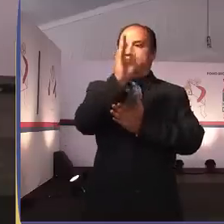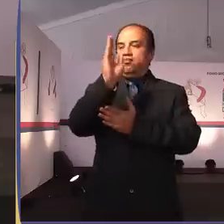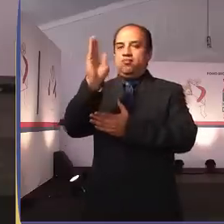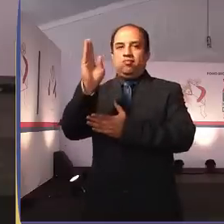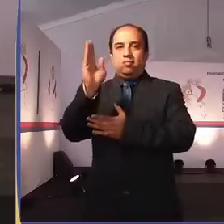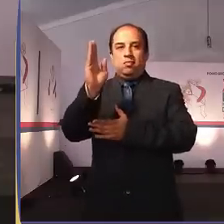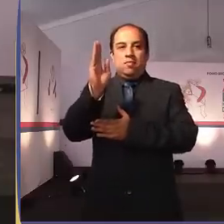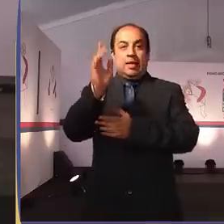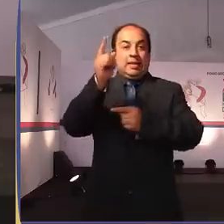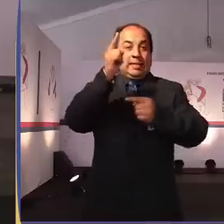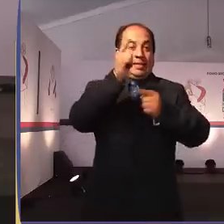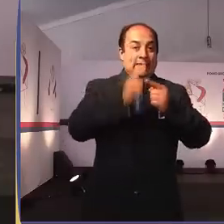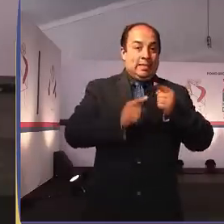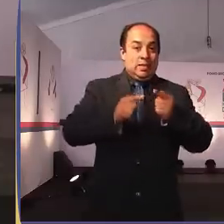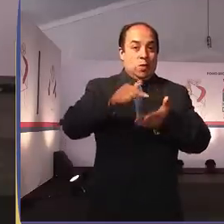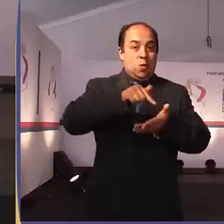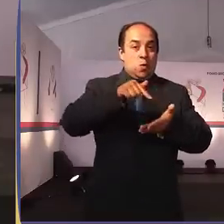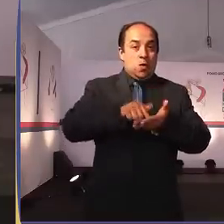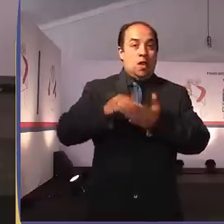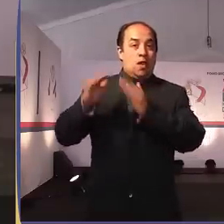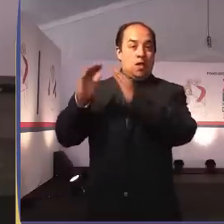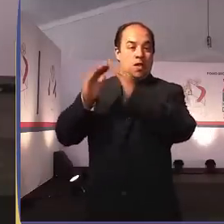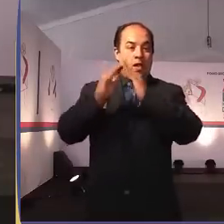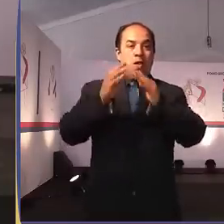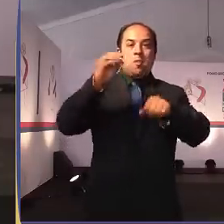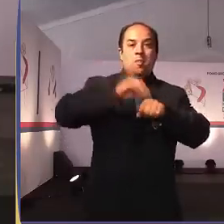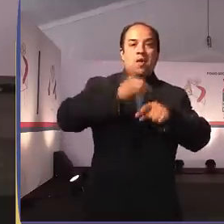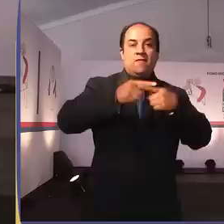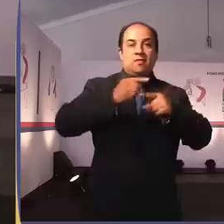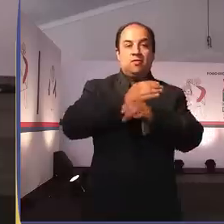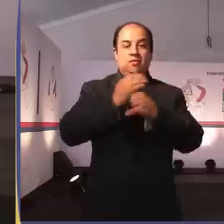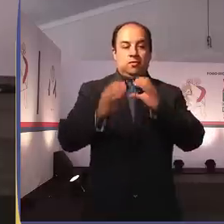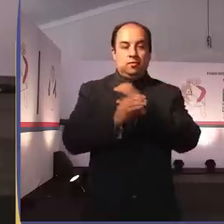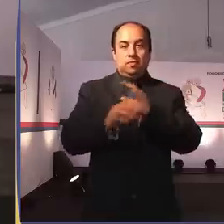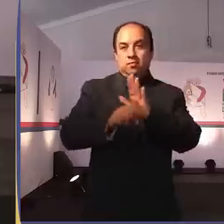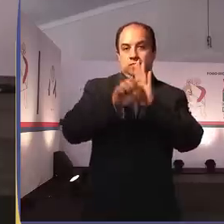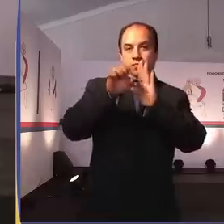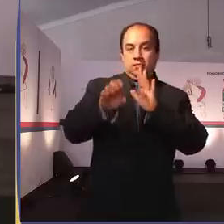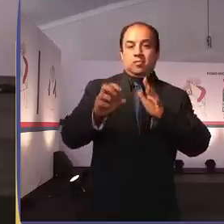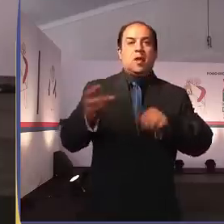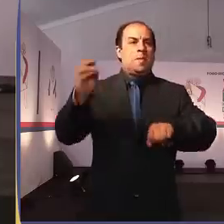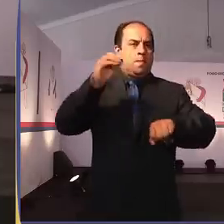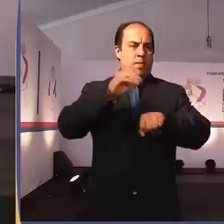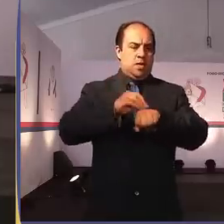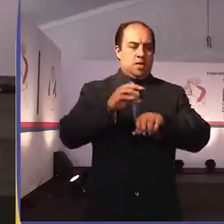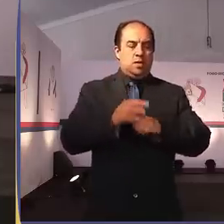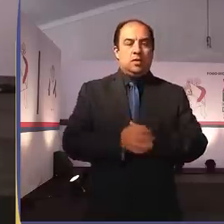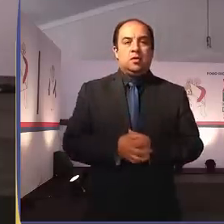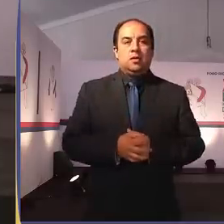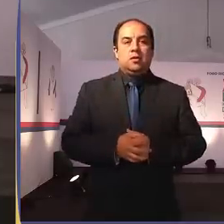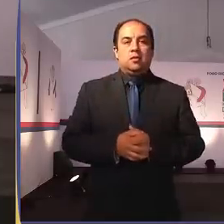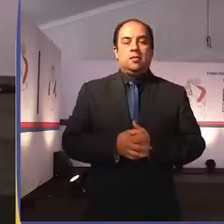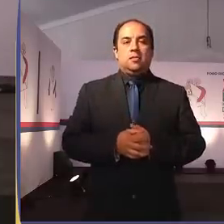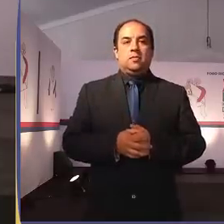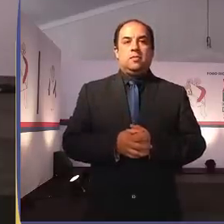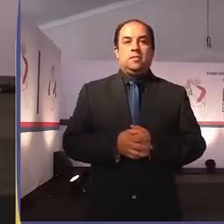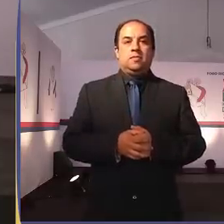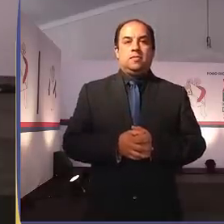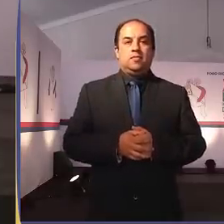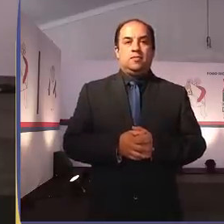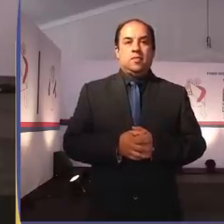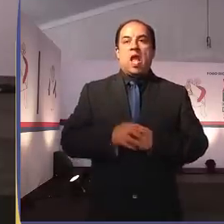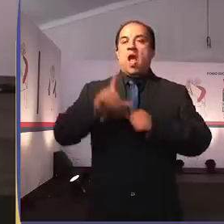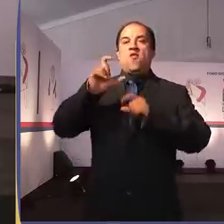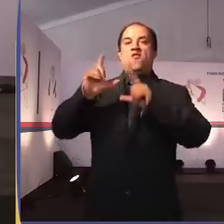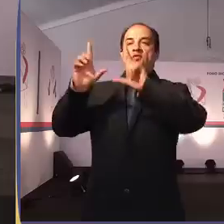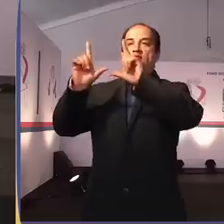quita, resta espacio en nuestras casas a poner otra cosa. Por ejemplo, podemos poner unos